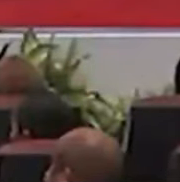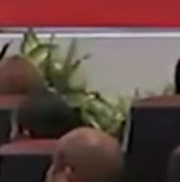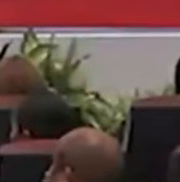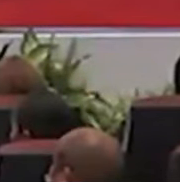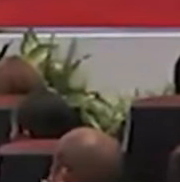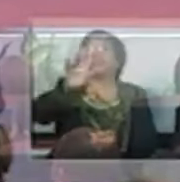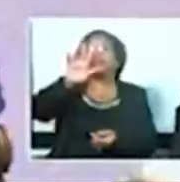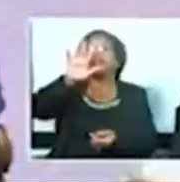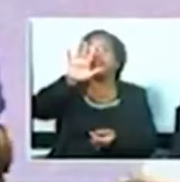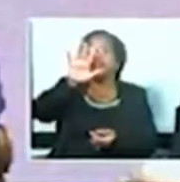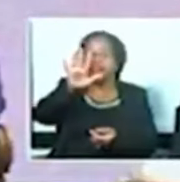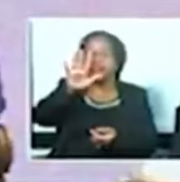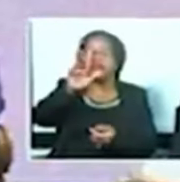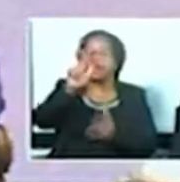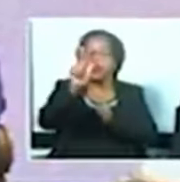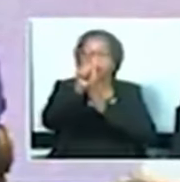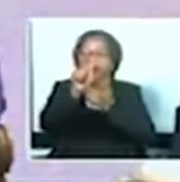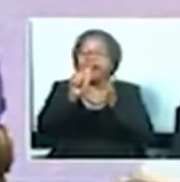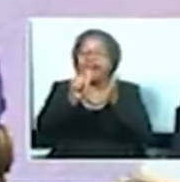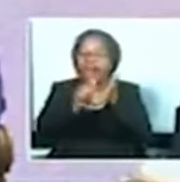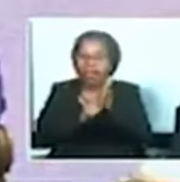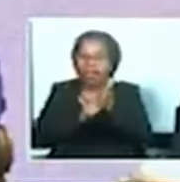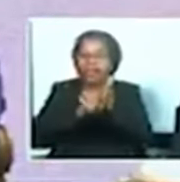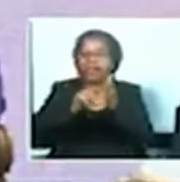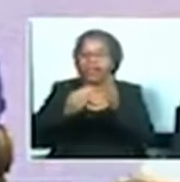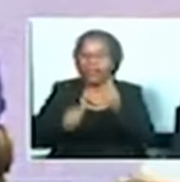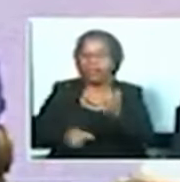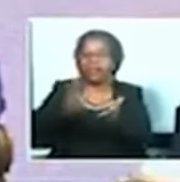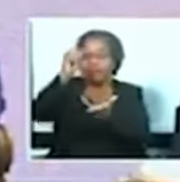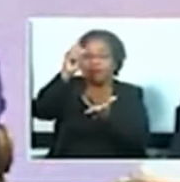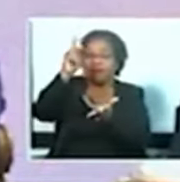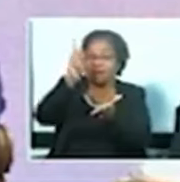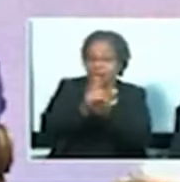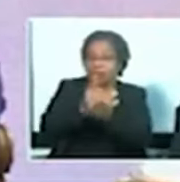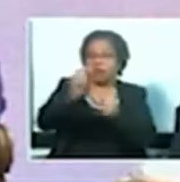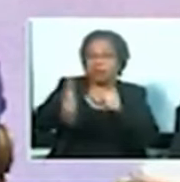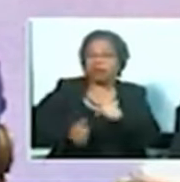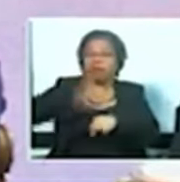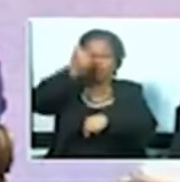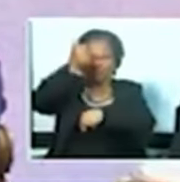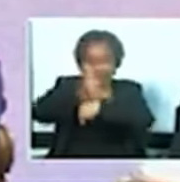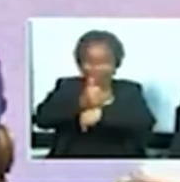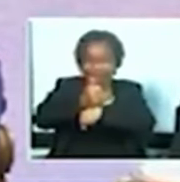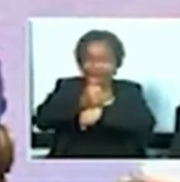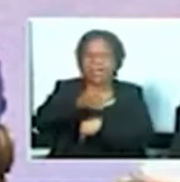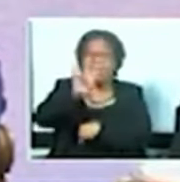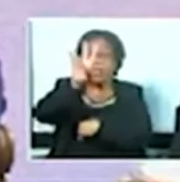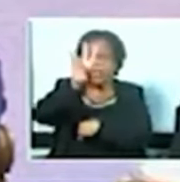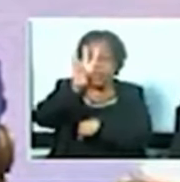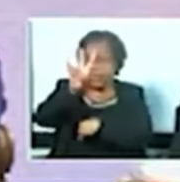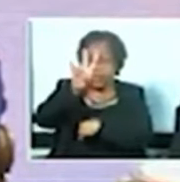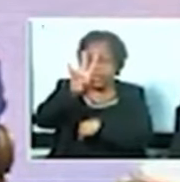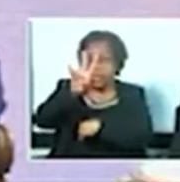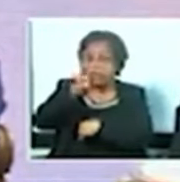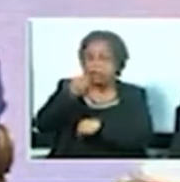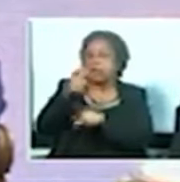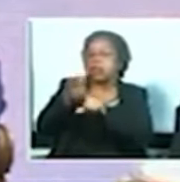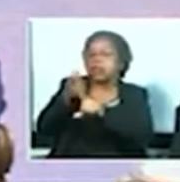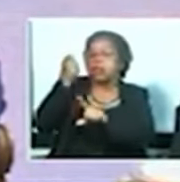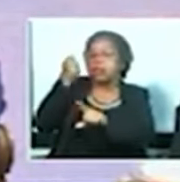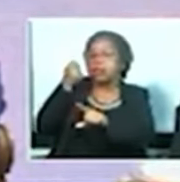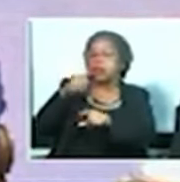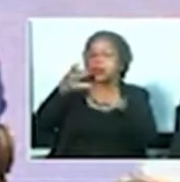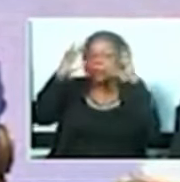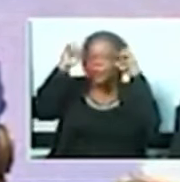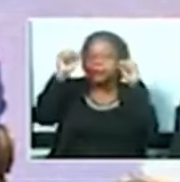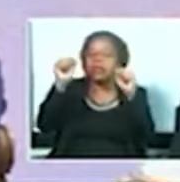de conciencia, y que esto no significa para ellos que pierdan sus prestaciones laborales. En sentido general,